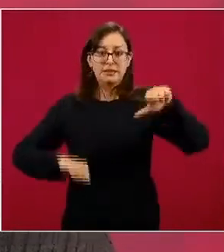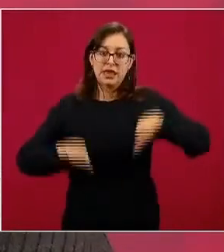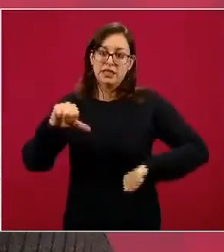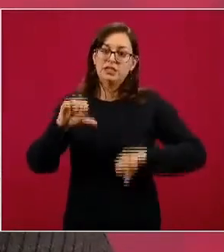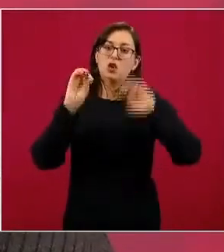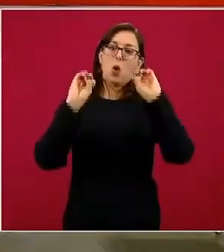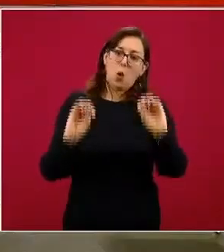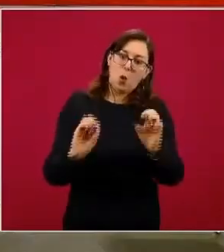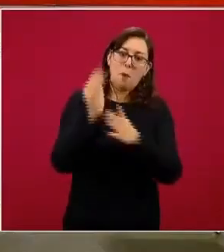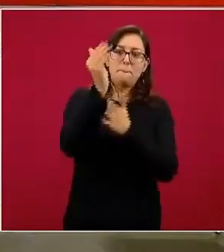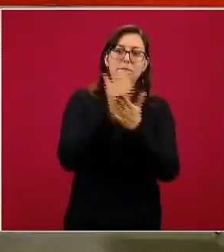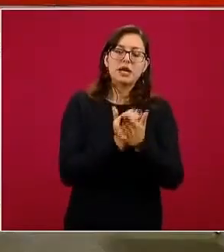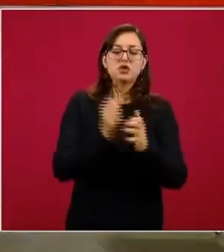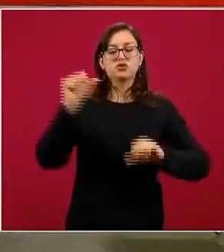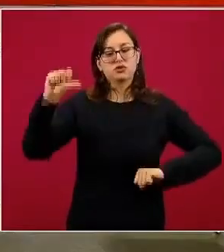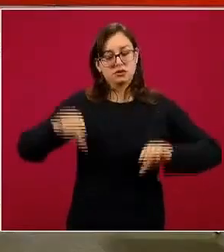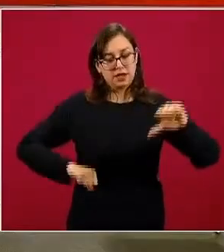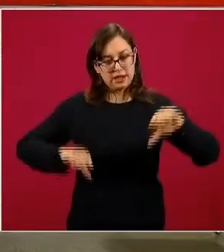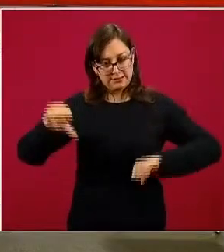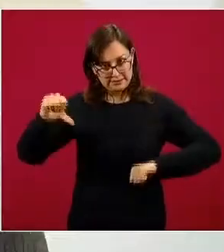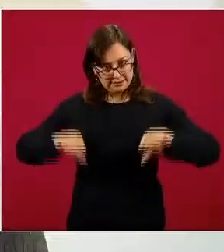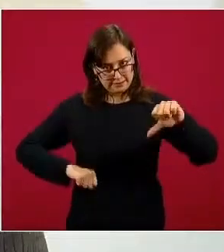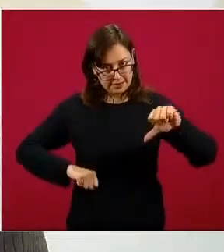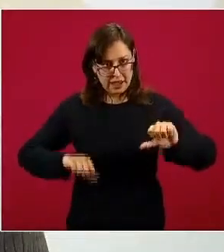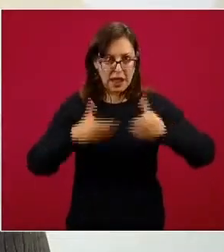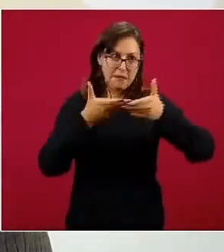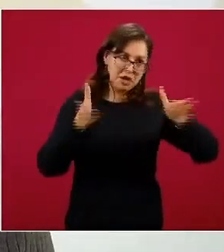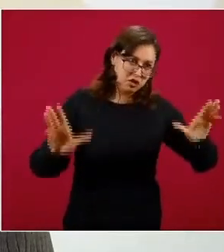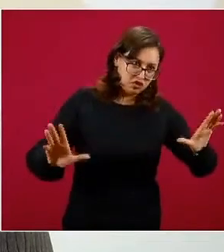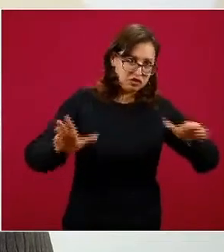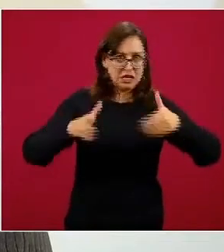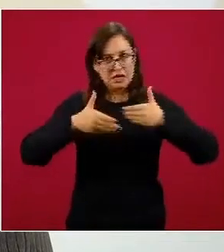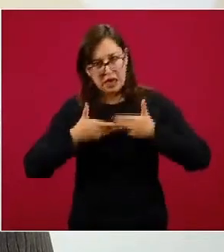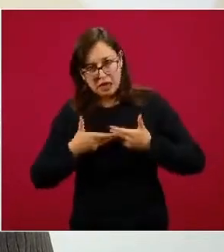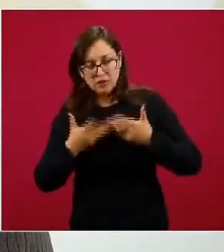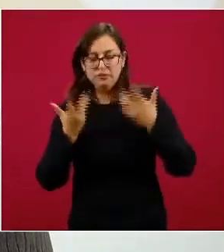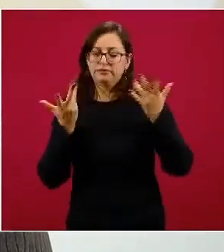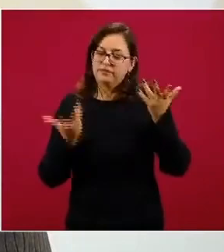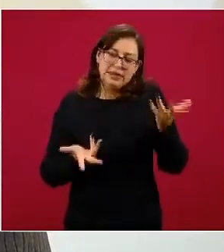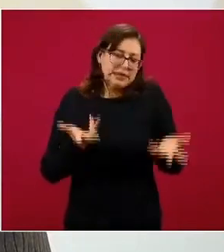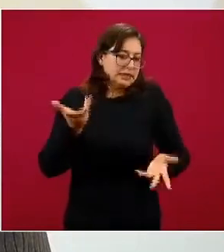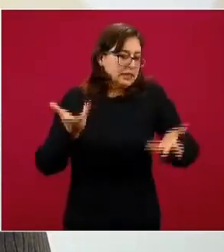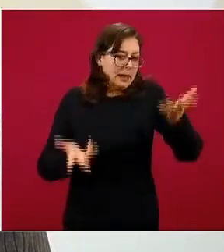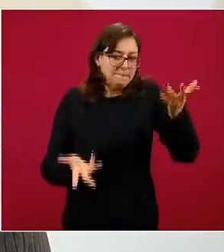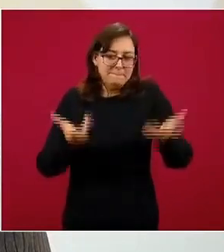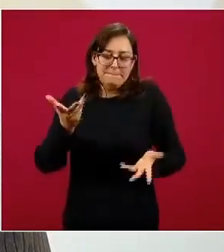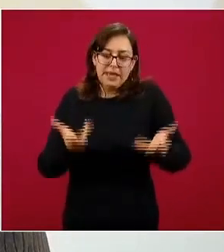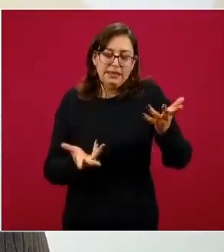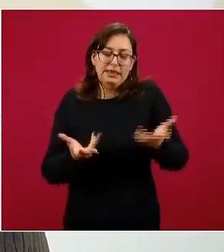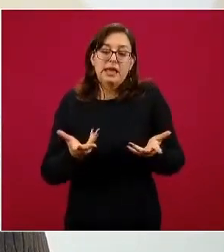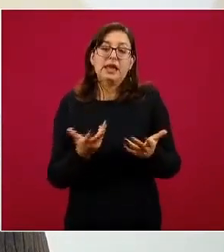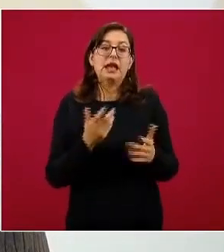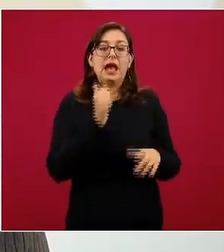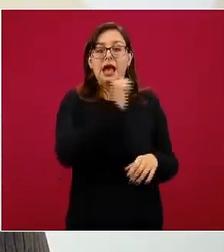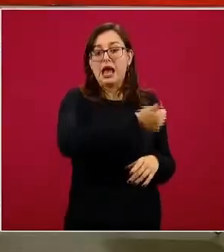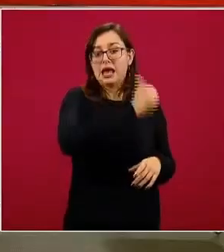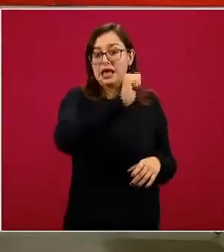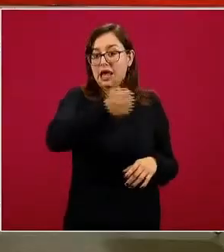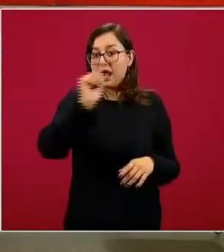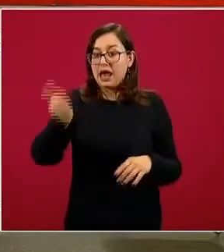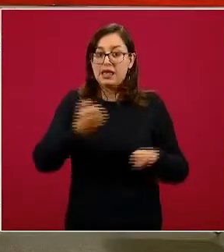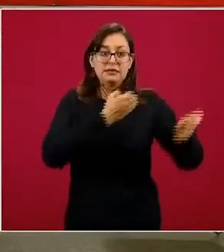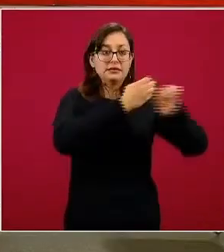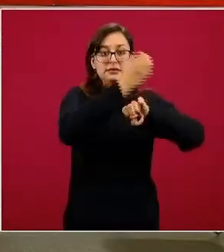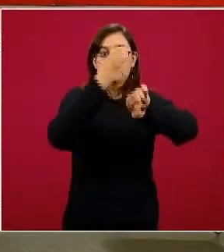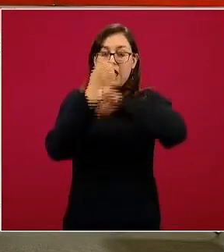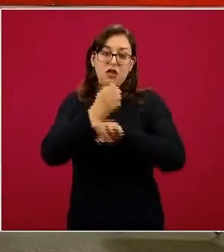espacios públicos, sean estos abiertos o cerrados, en las diferentes dinámicas sociales, y